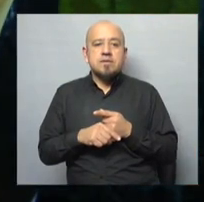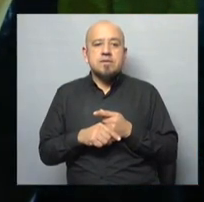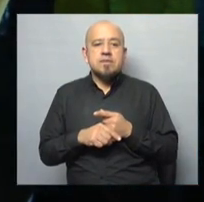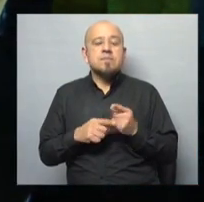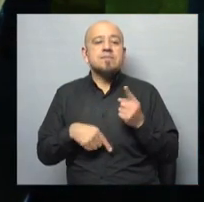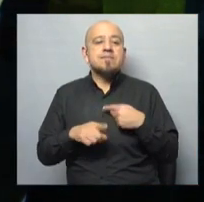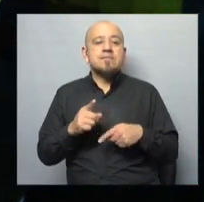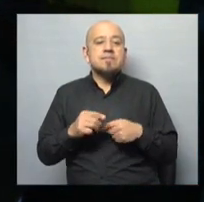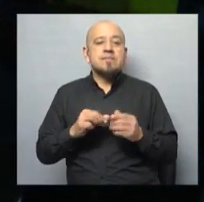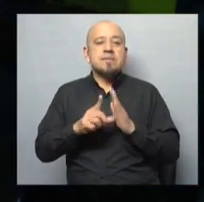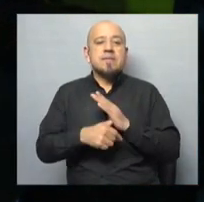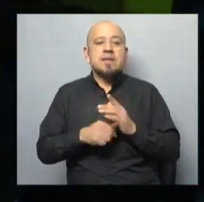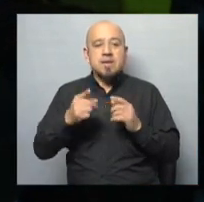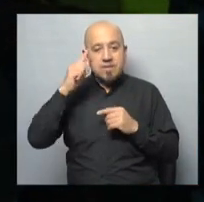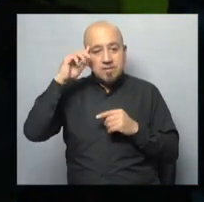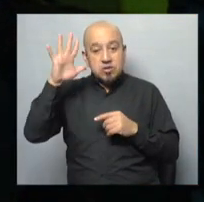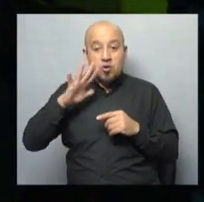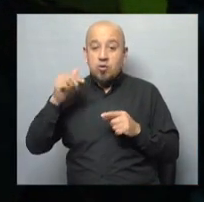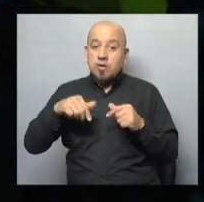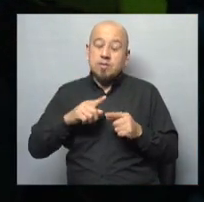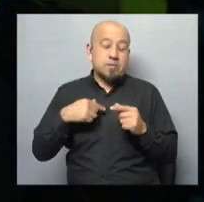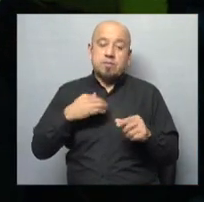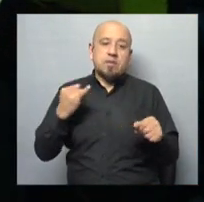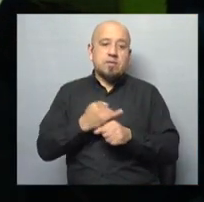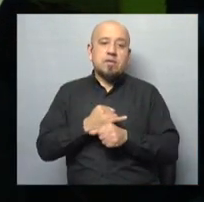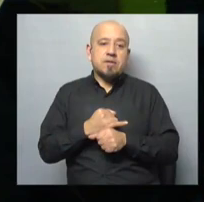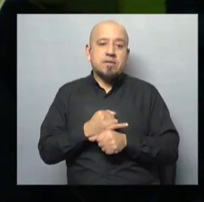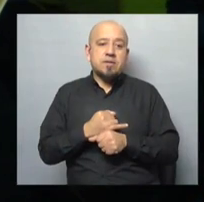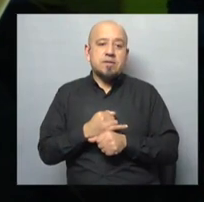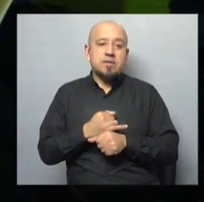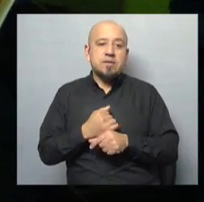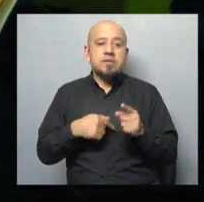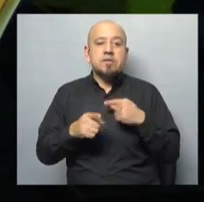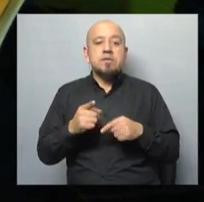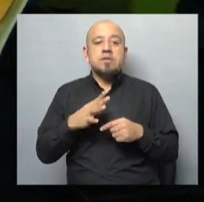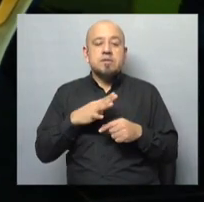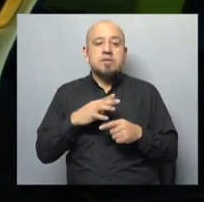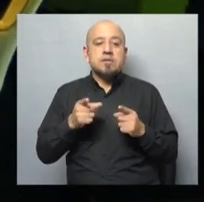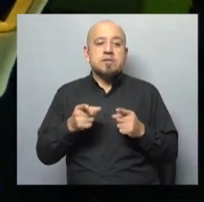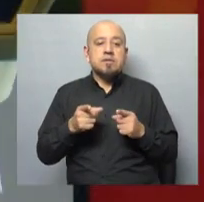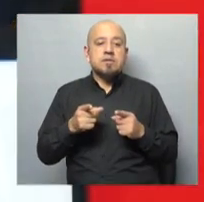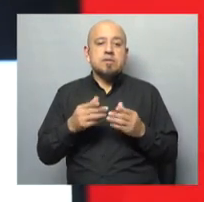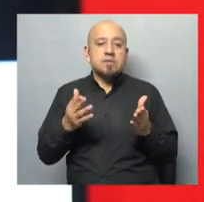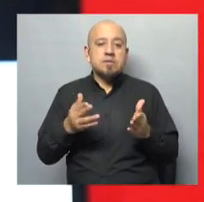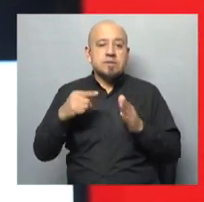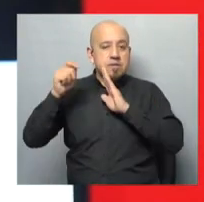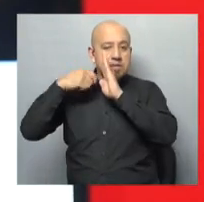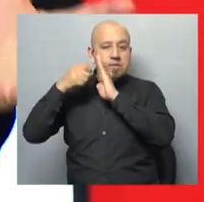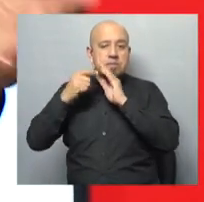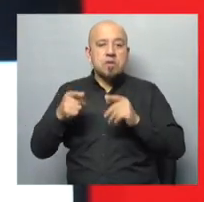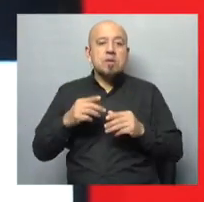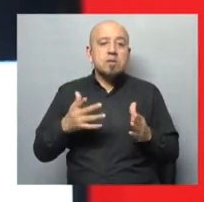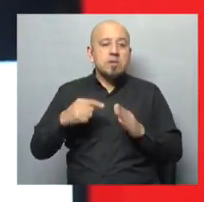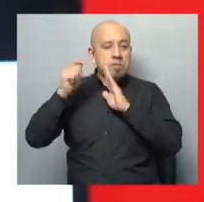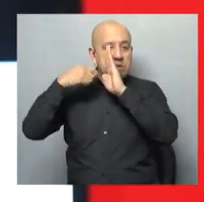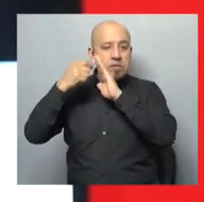un psicólogo no claro no de ir al contrario era pre contigo cara para la cinemateca para el cine capas que no